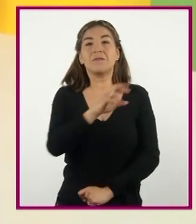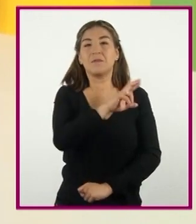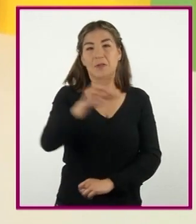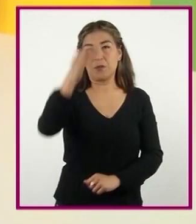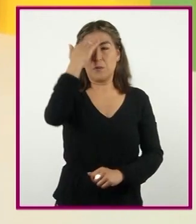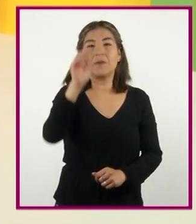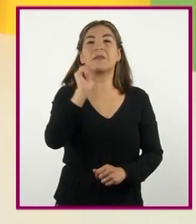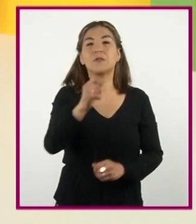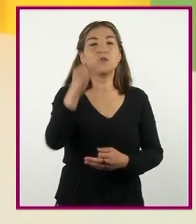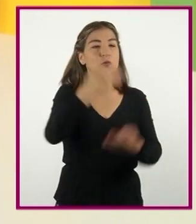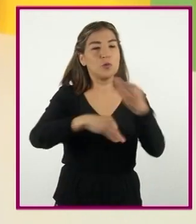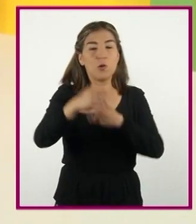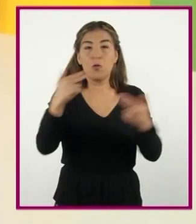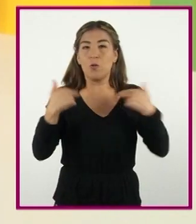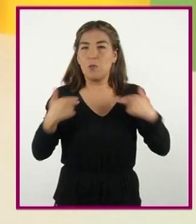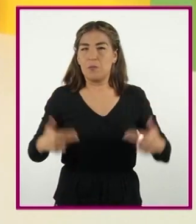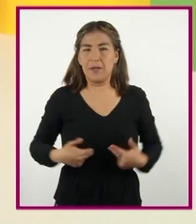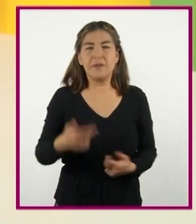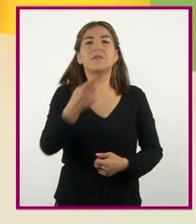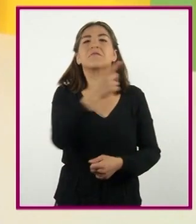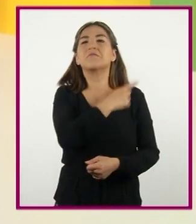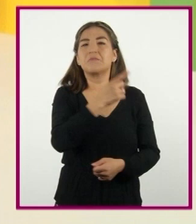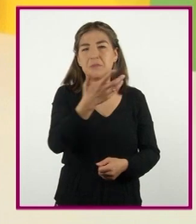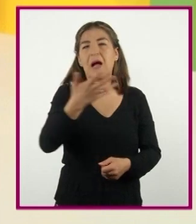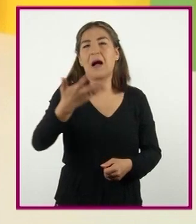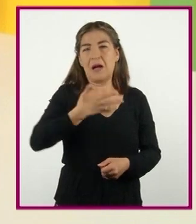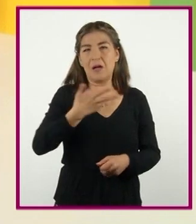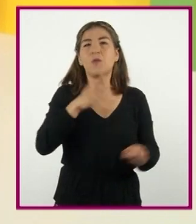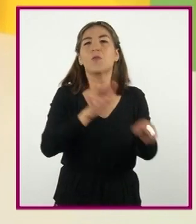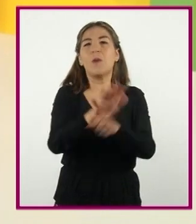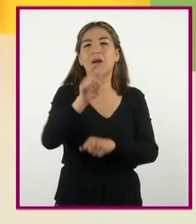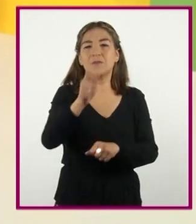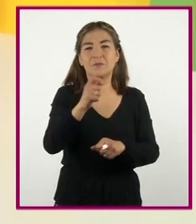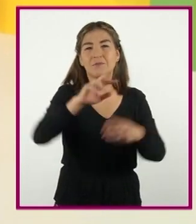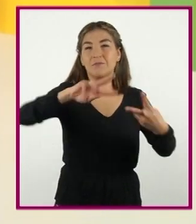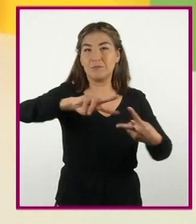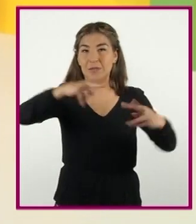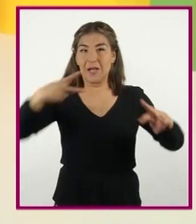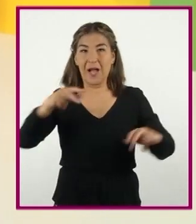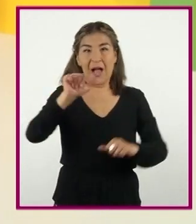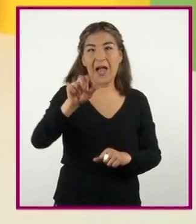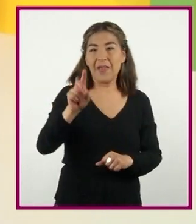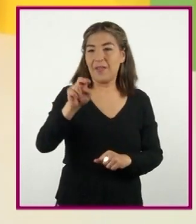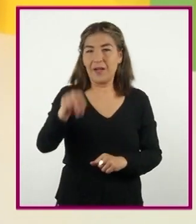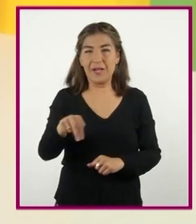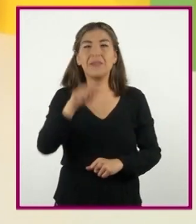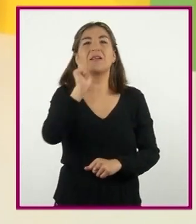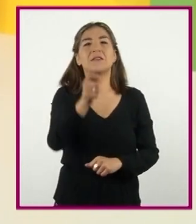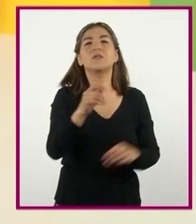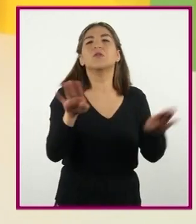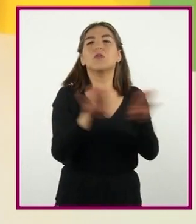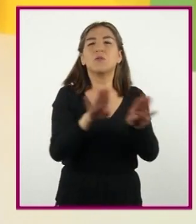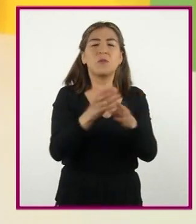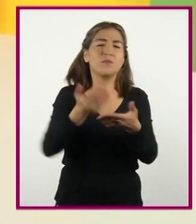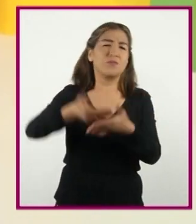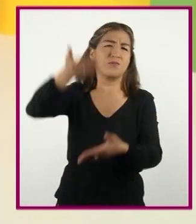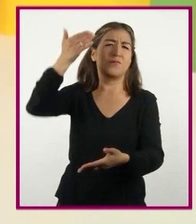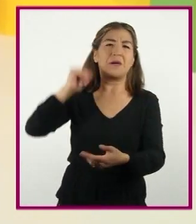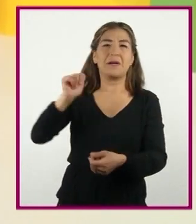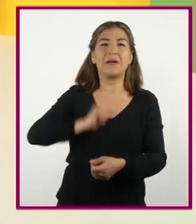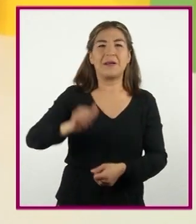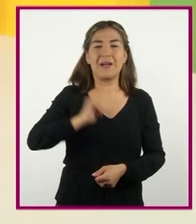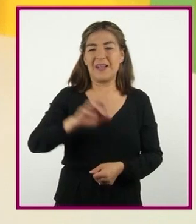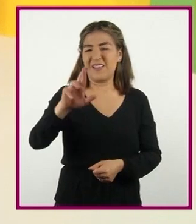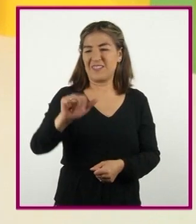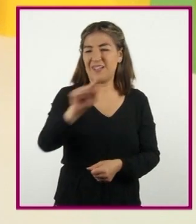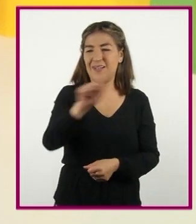todos los seres humanos tienen una base genética común, por lo que desde hace tiempo se ha cuestionado el término